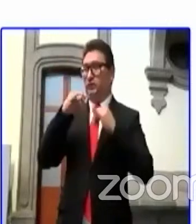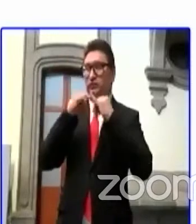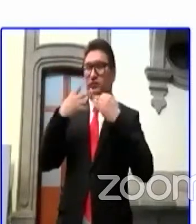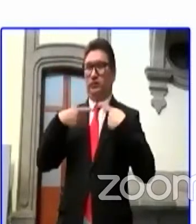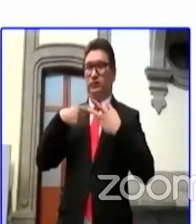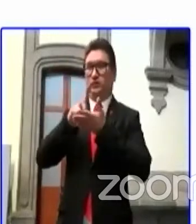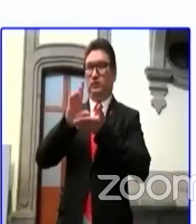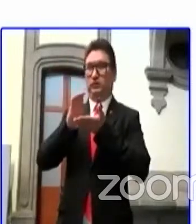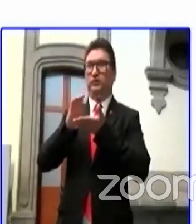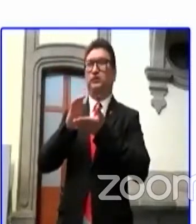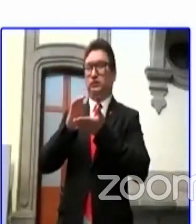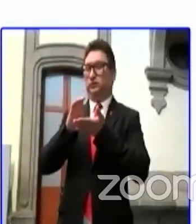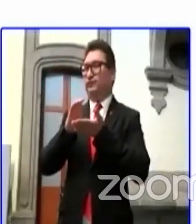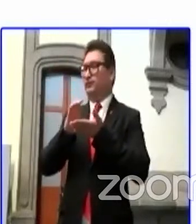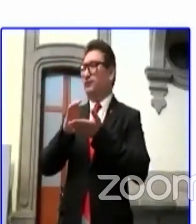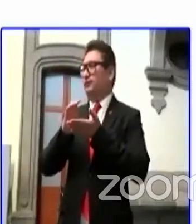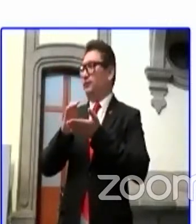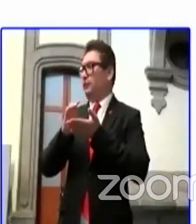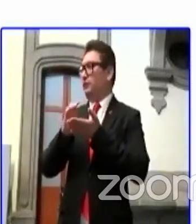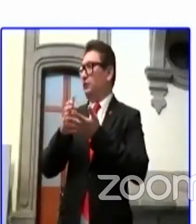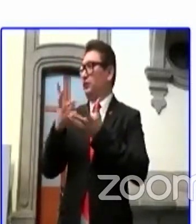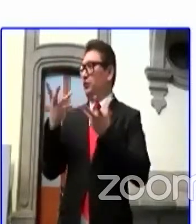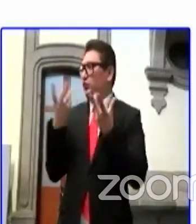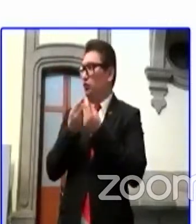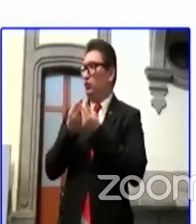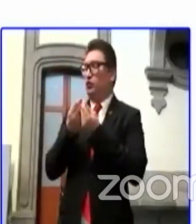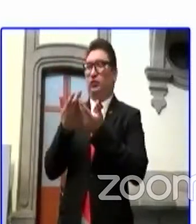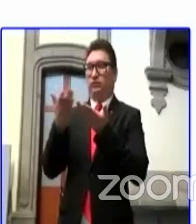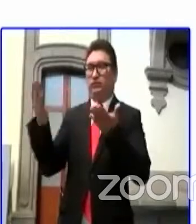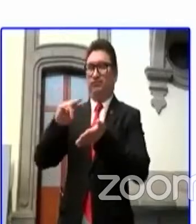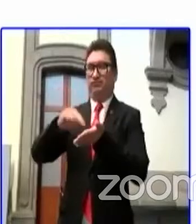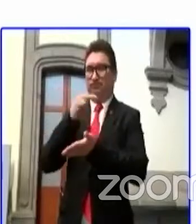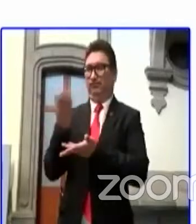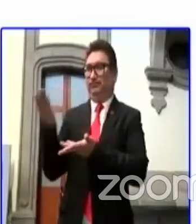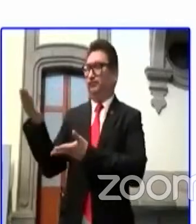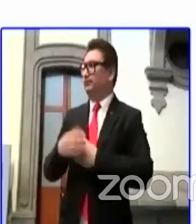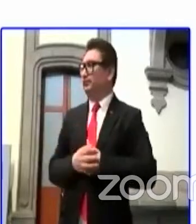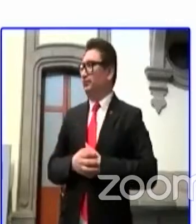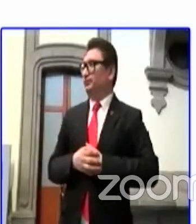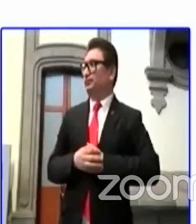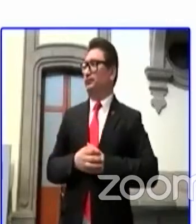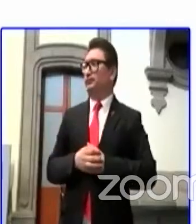de las Personas con Discapacidad, nos acompañen a suscribir este pacto.